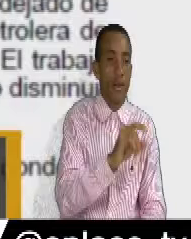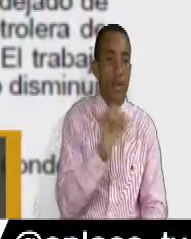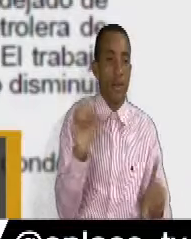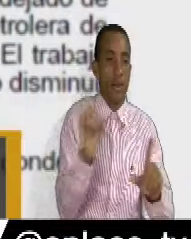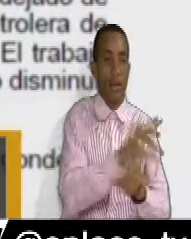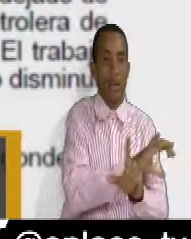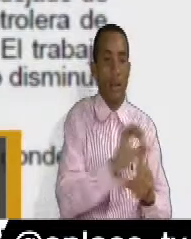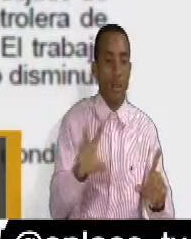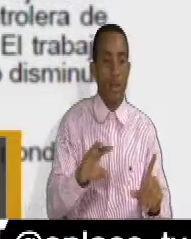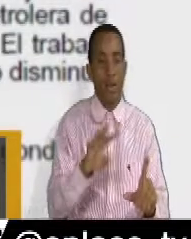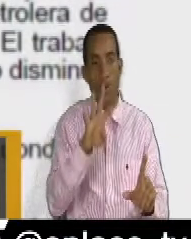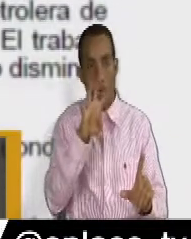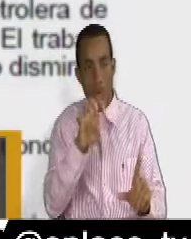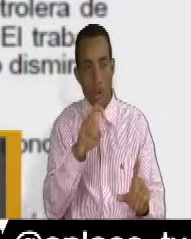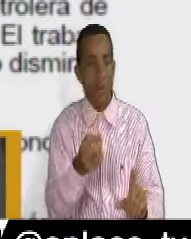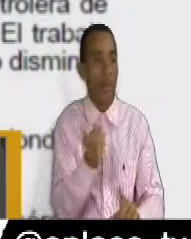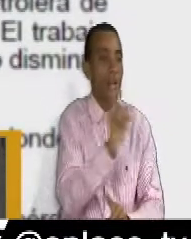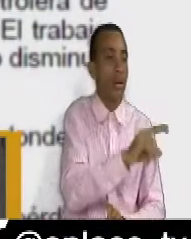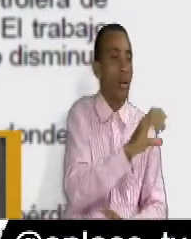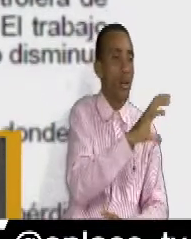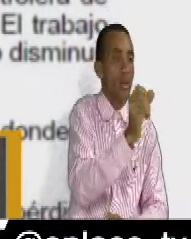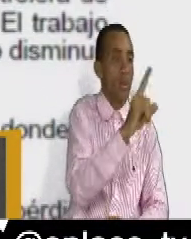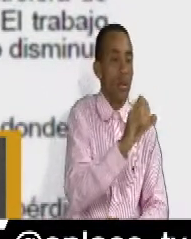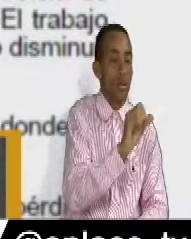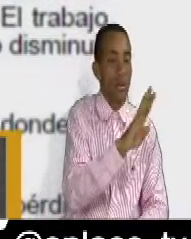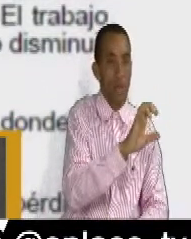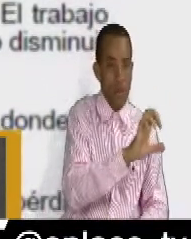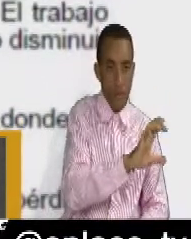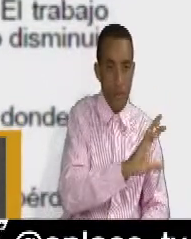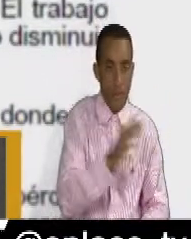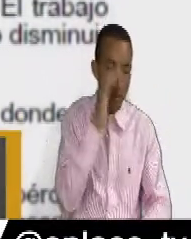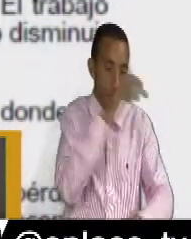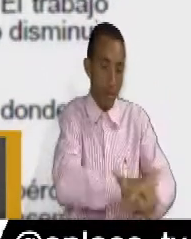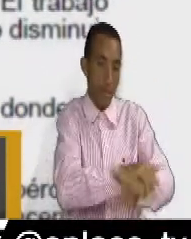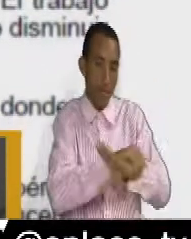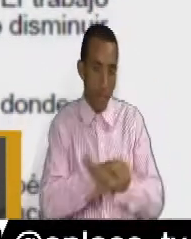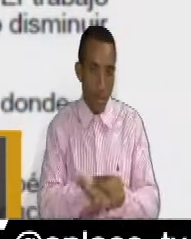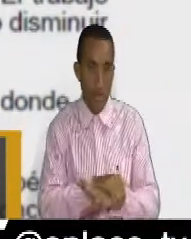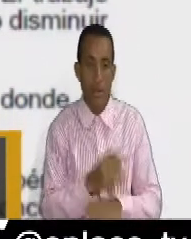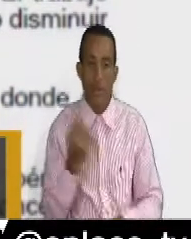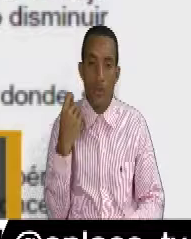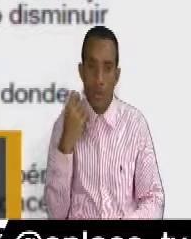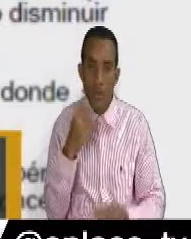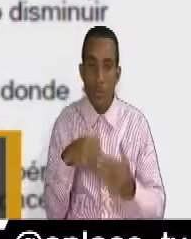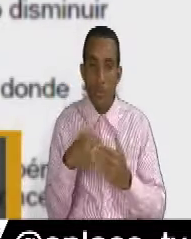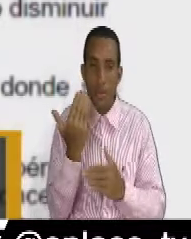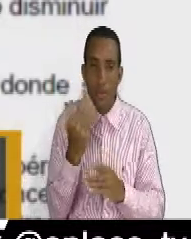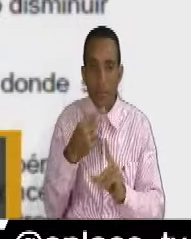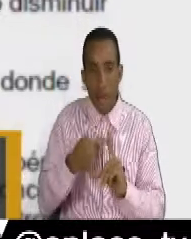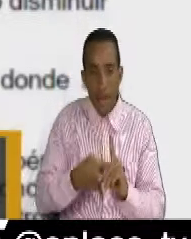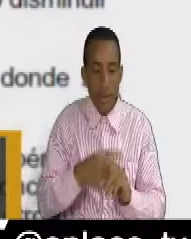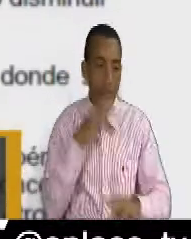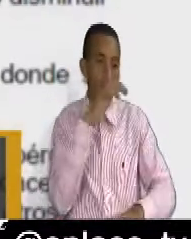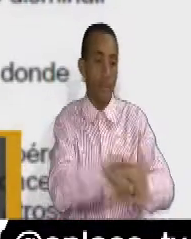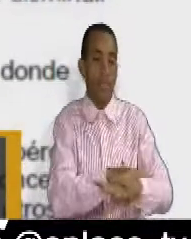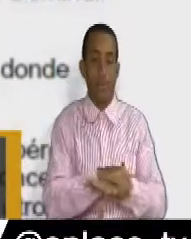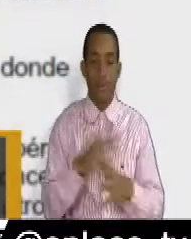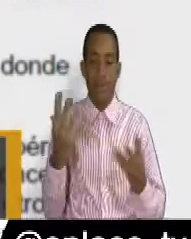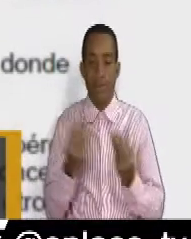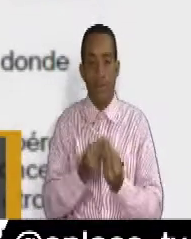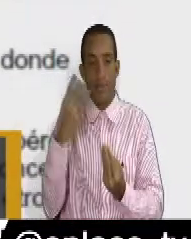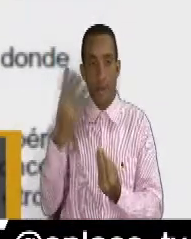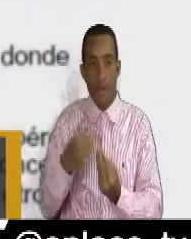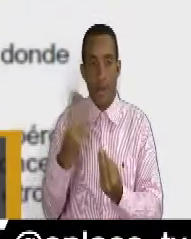en Casabe. La más reciente captura fue realizada a principios de este mes y corresponde al desmantelamiento de una banda que venía afectando desde el